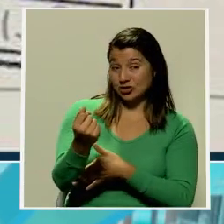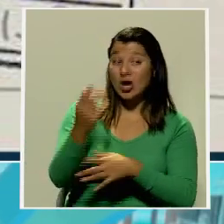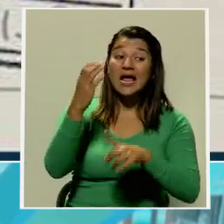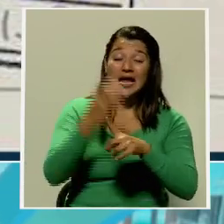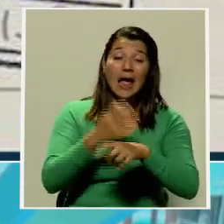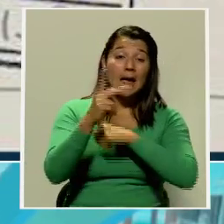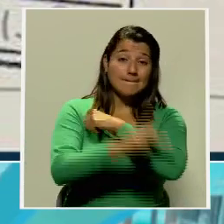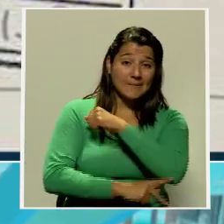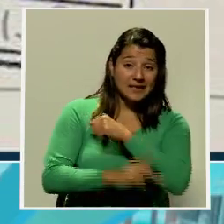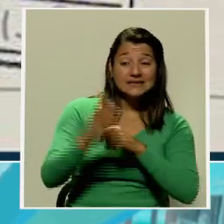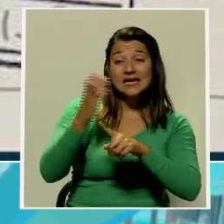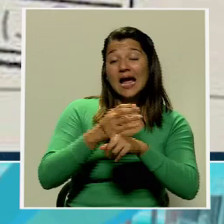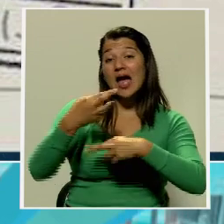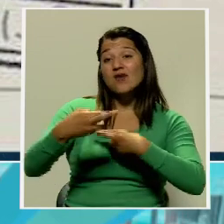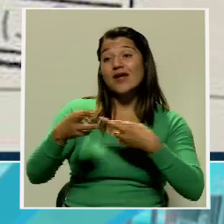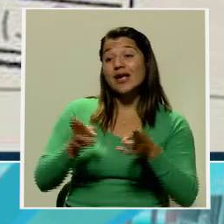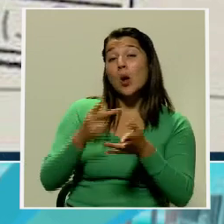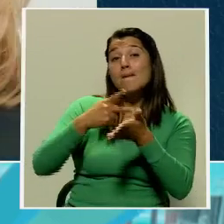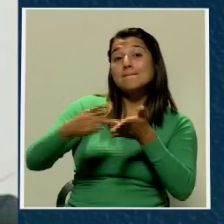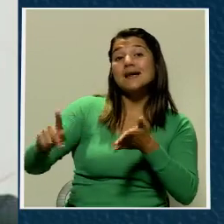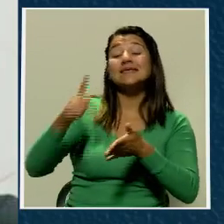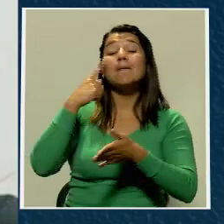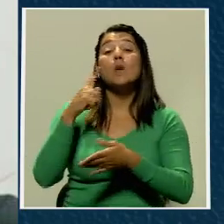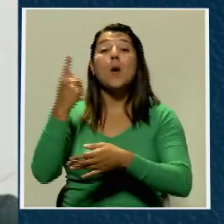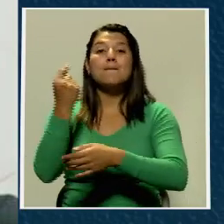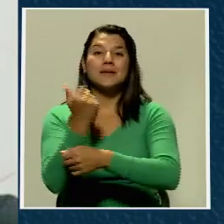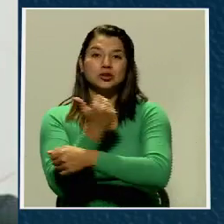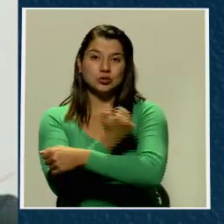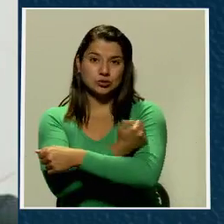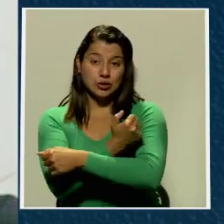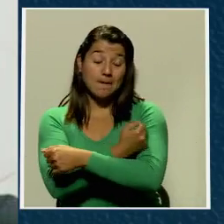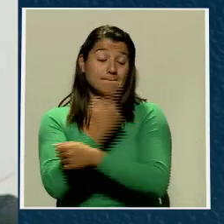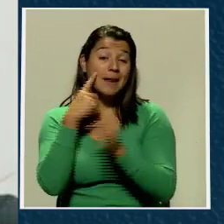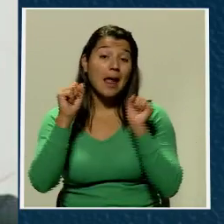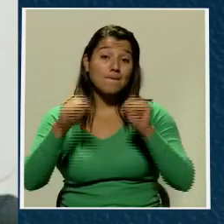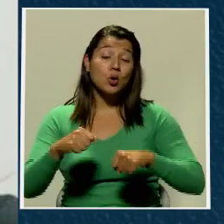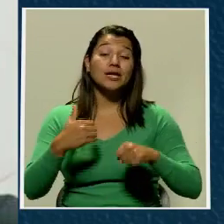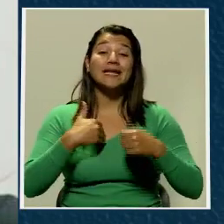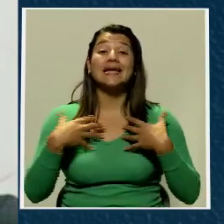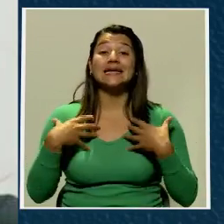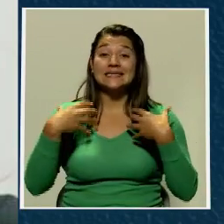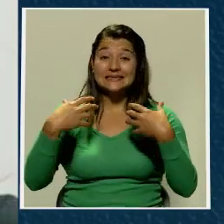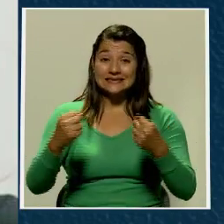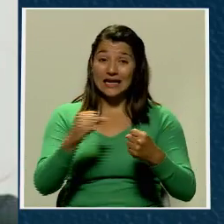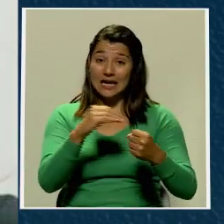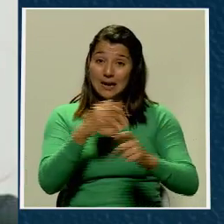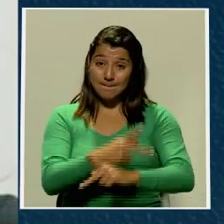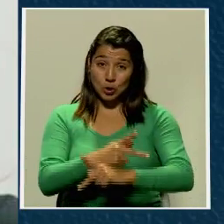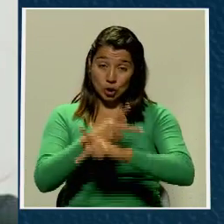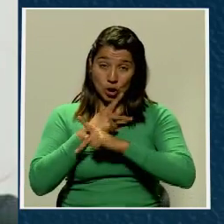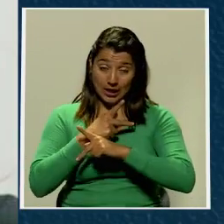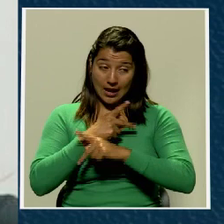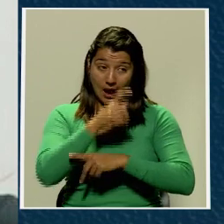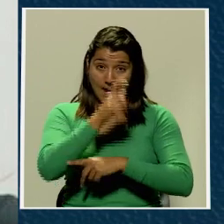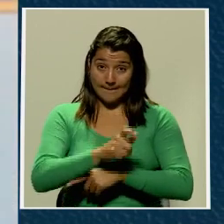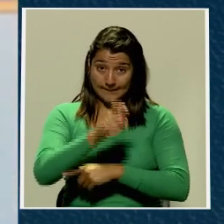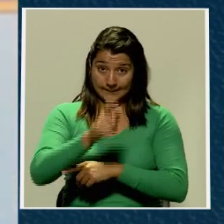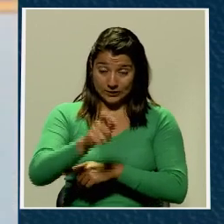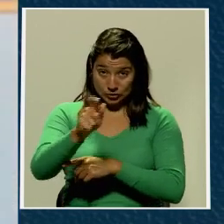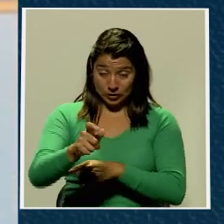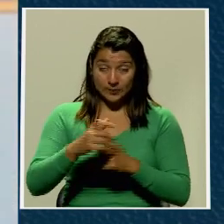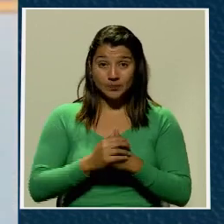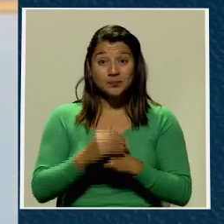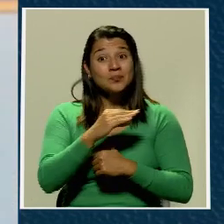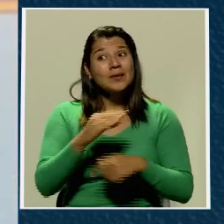cada región está pagando por mantener sana y protegida a su población. Y también